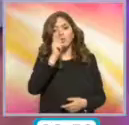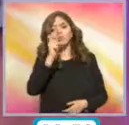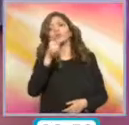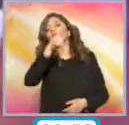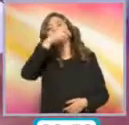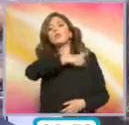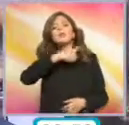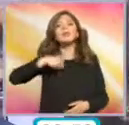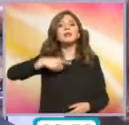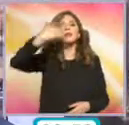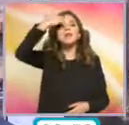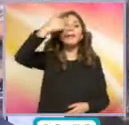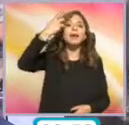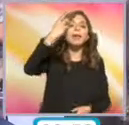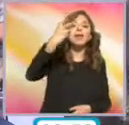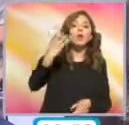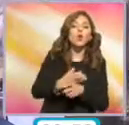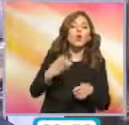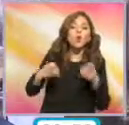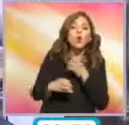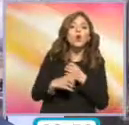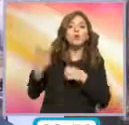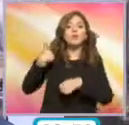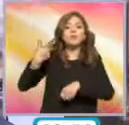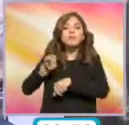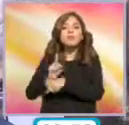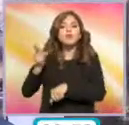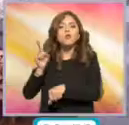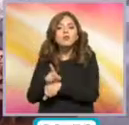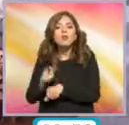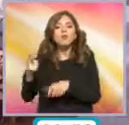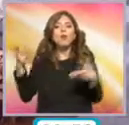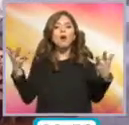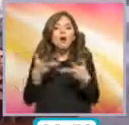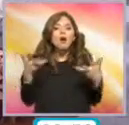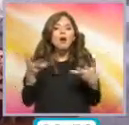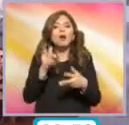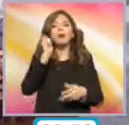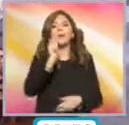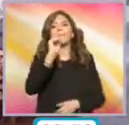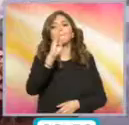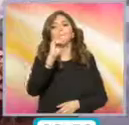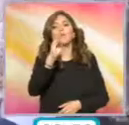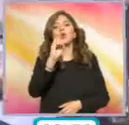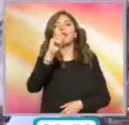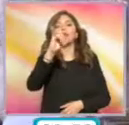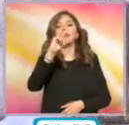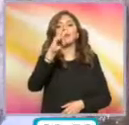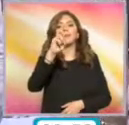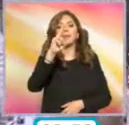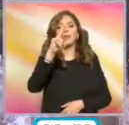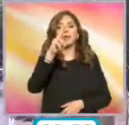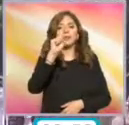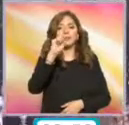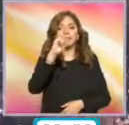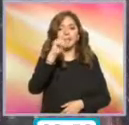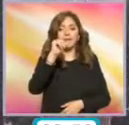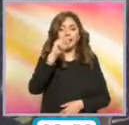sensible a que estas acciones cotidianas vienen justamente de la posibilidad de la biodiversidad. Y para entender un poquito mejor